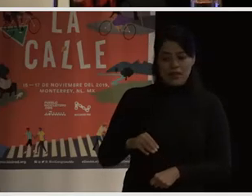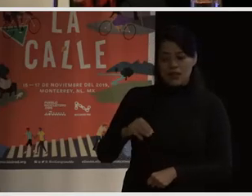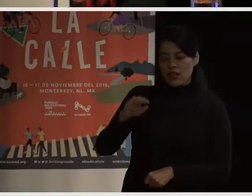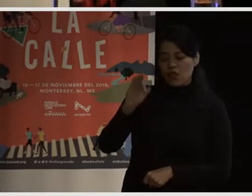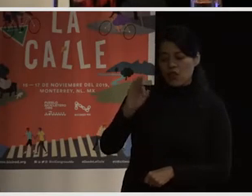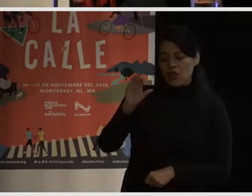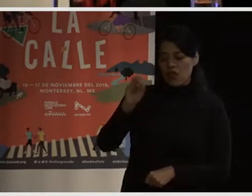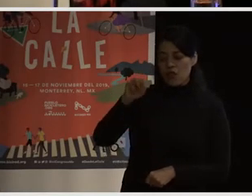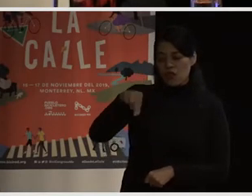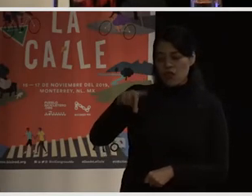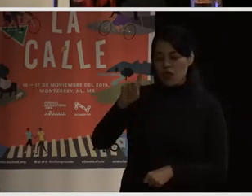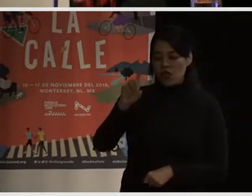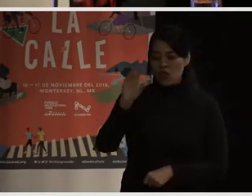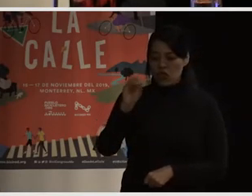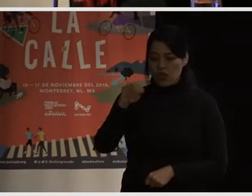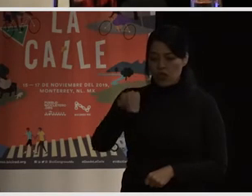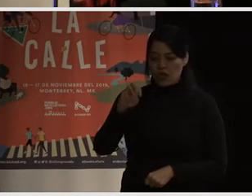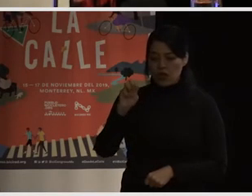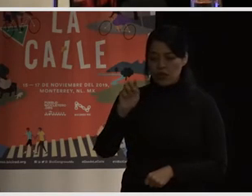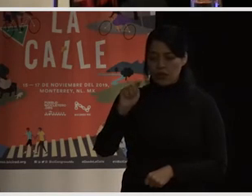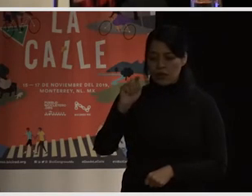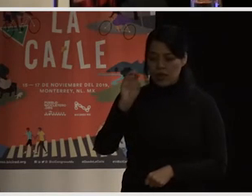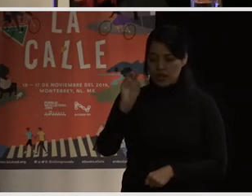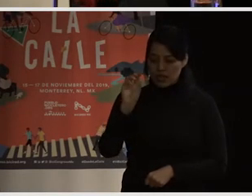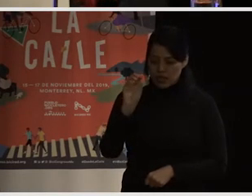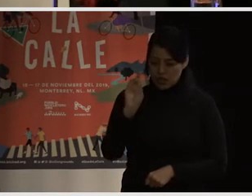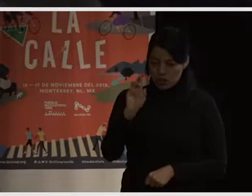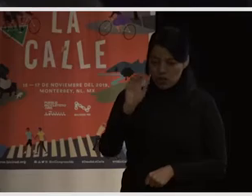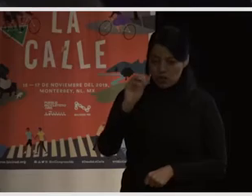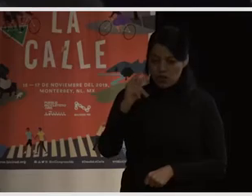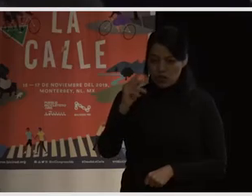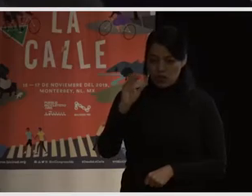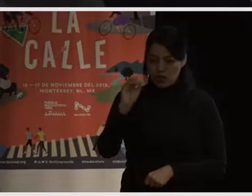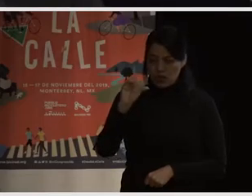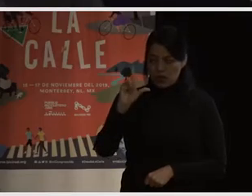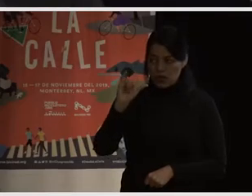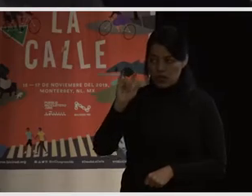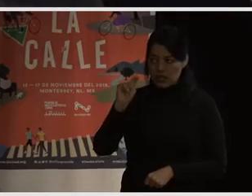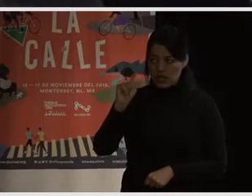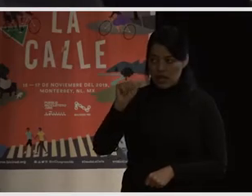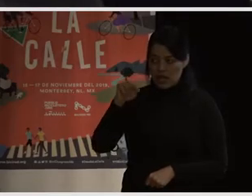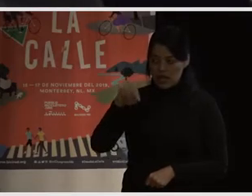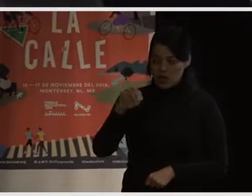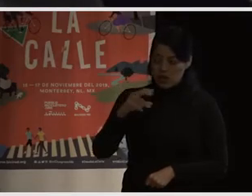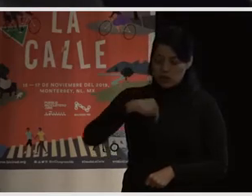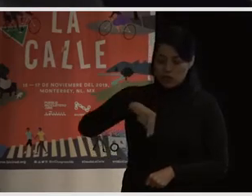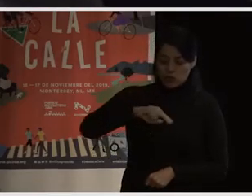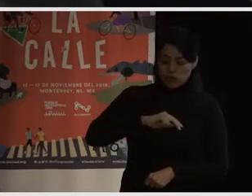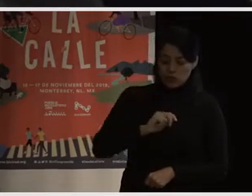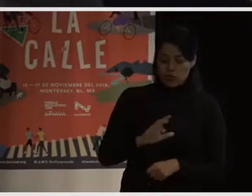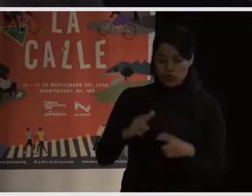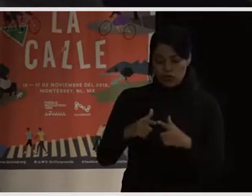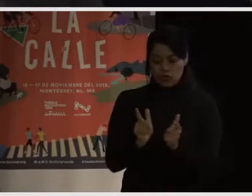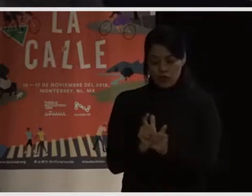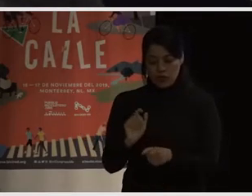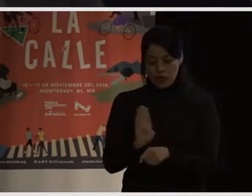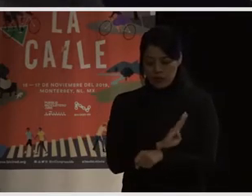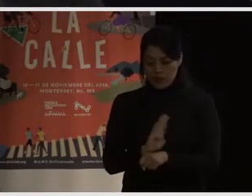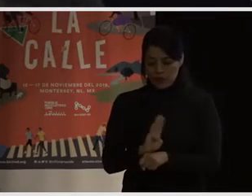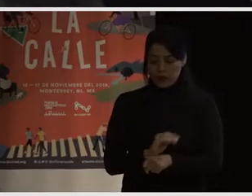pues buenas tardes somos los beneficiados por el fondo metropolitano las beneficiadas no pero vale la pena contar la historia